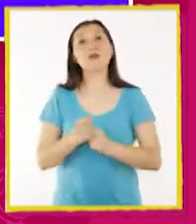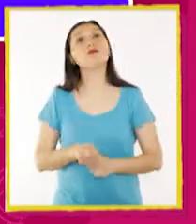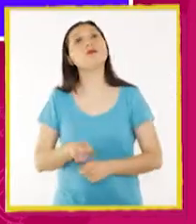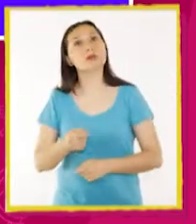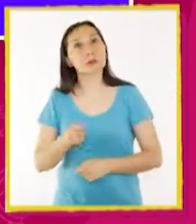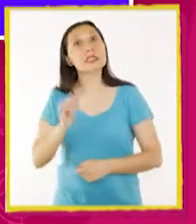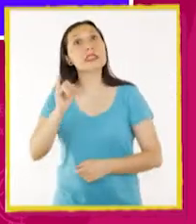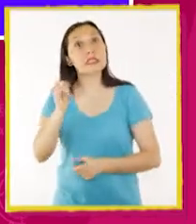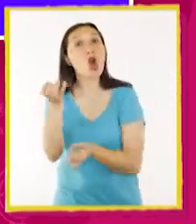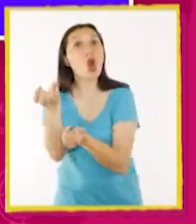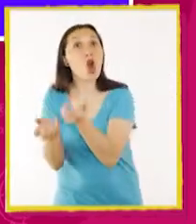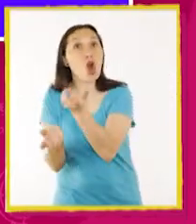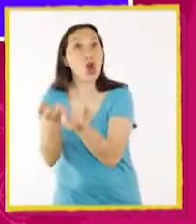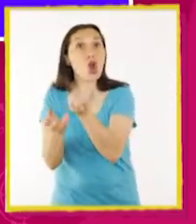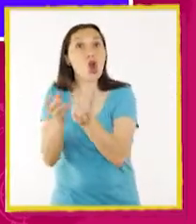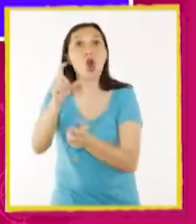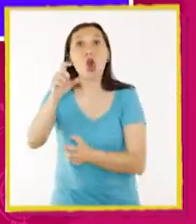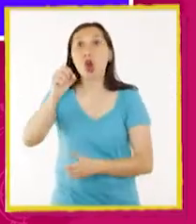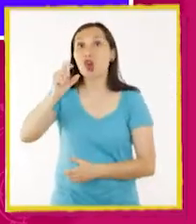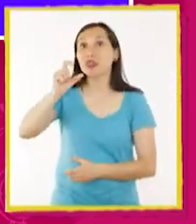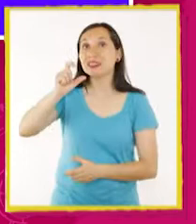Sí, cocina.